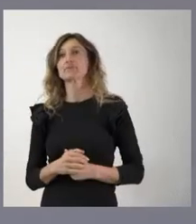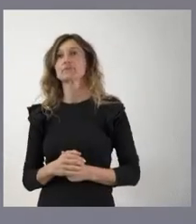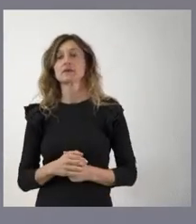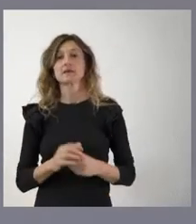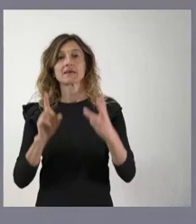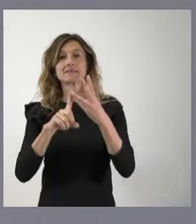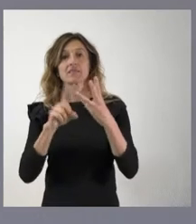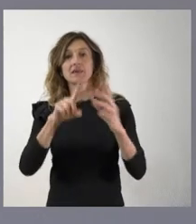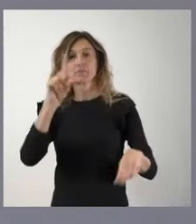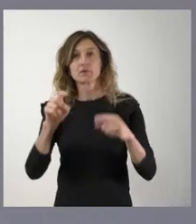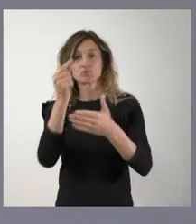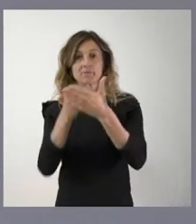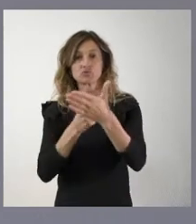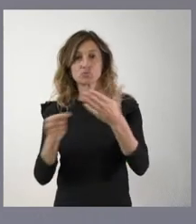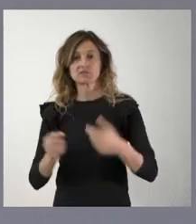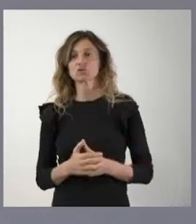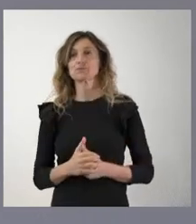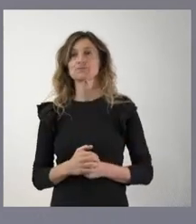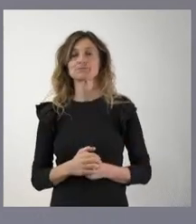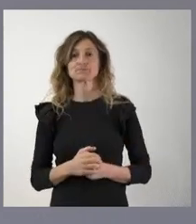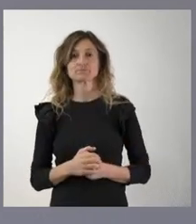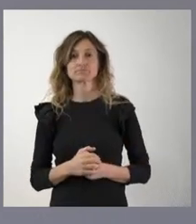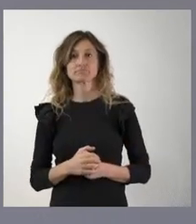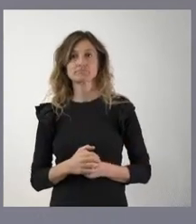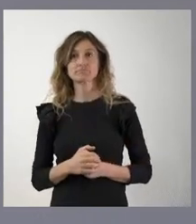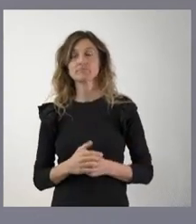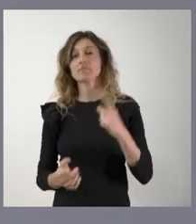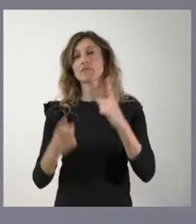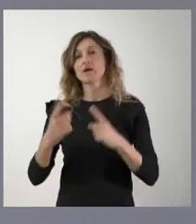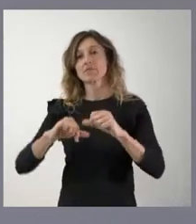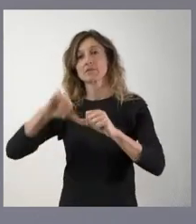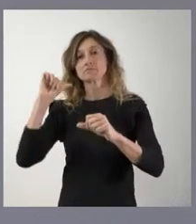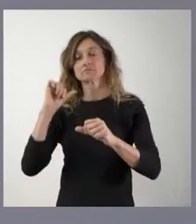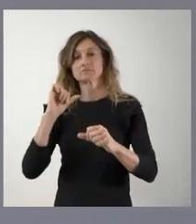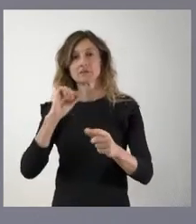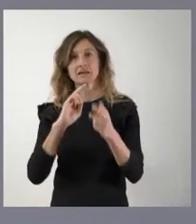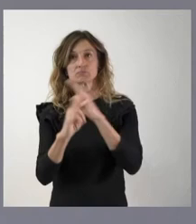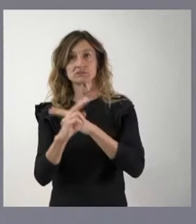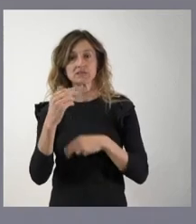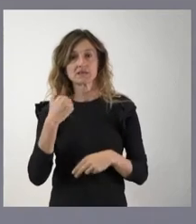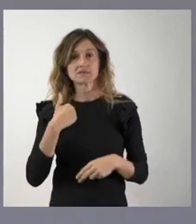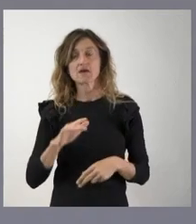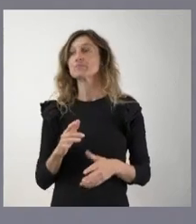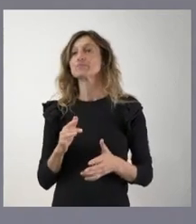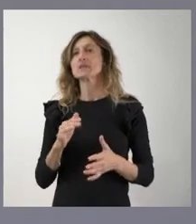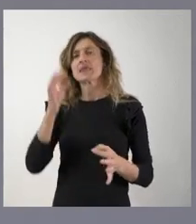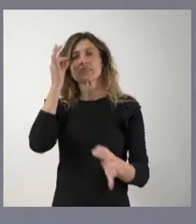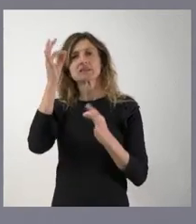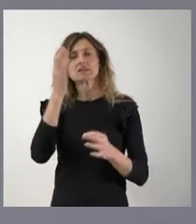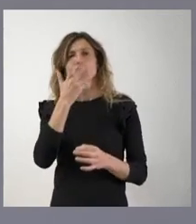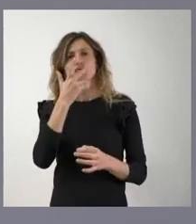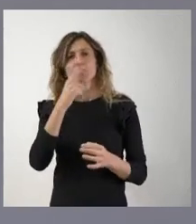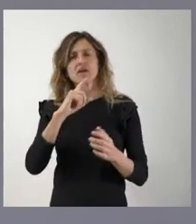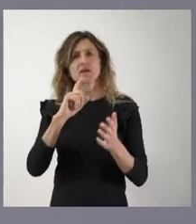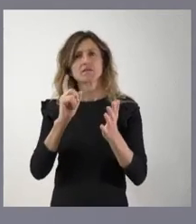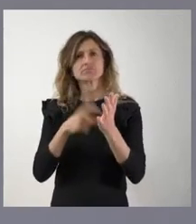pregunta el presupuesto yo creo que hemos contestado en alguna ocasión todavía no se conocen con detalle toda